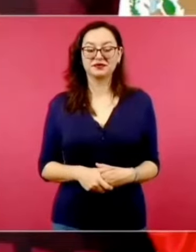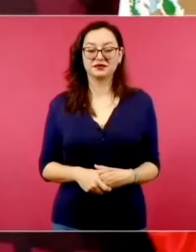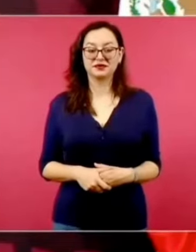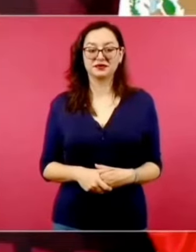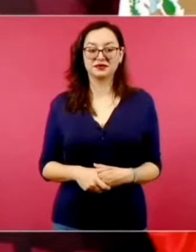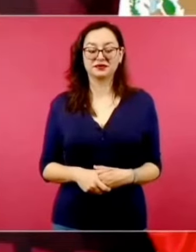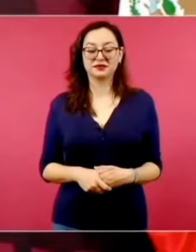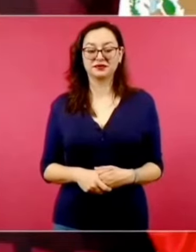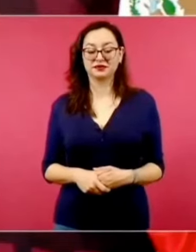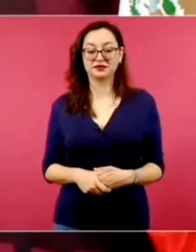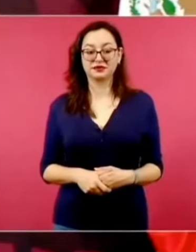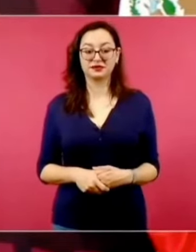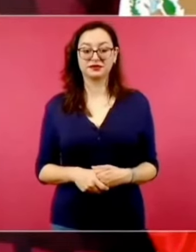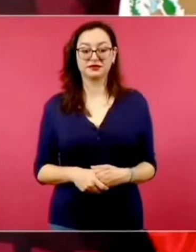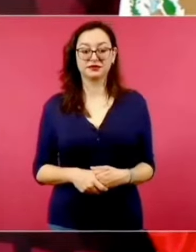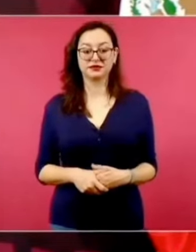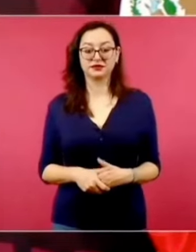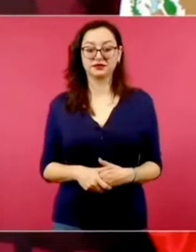e